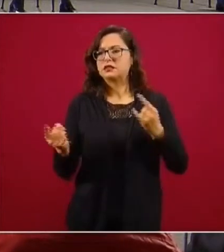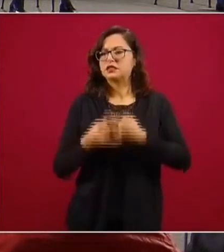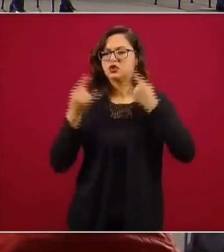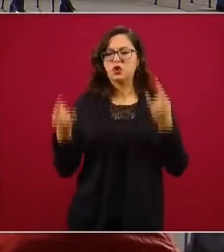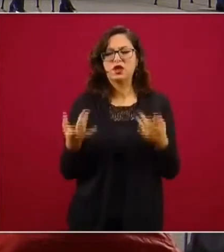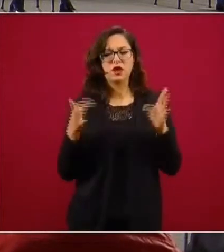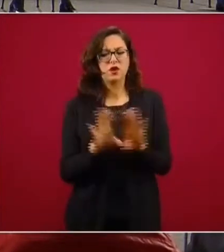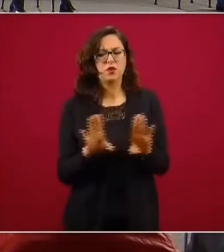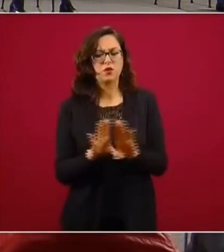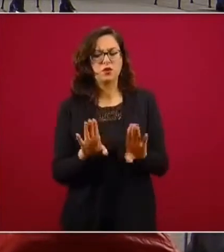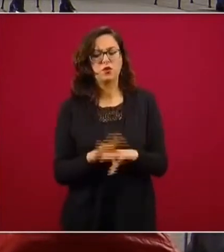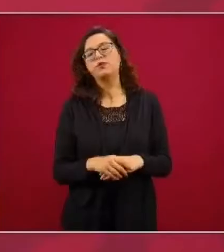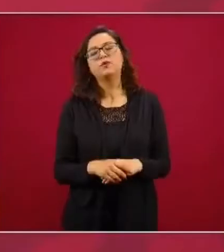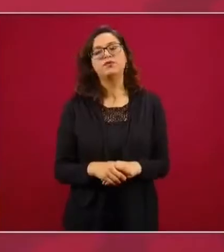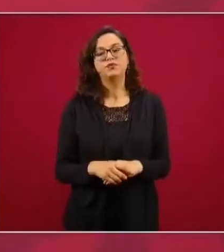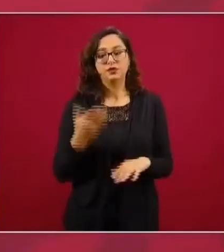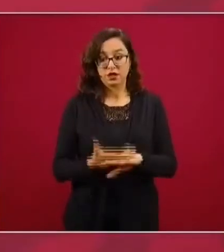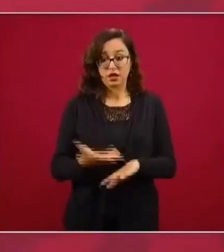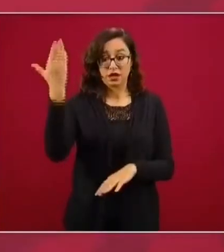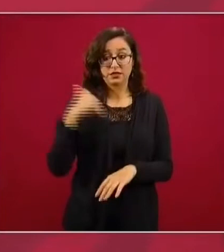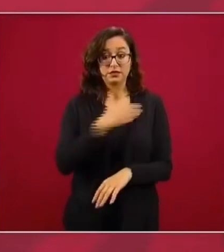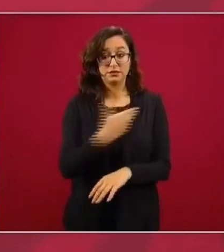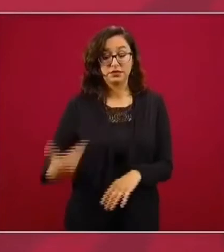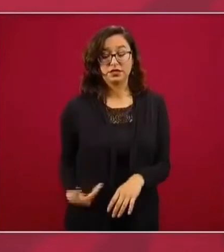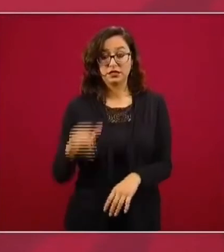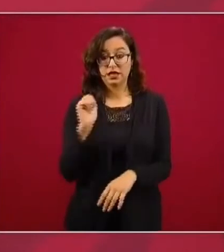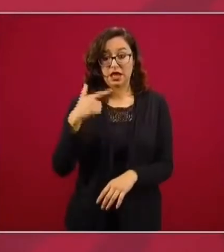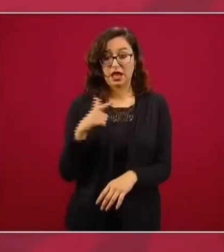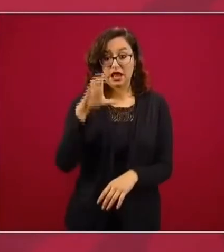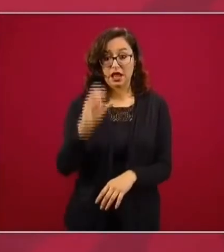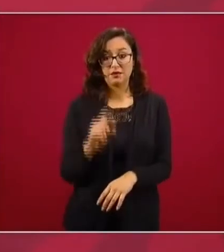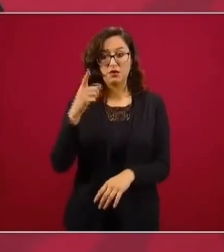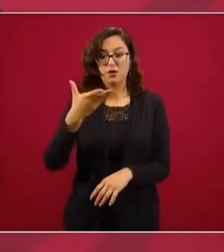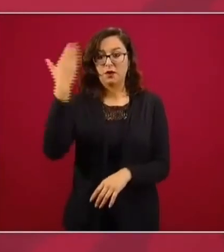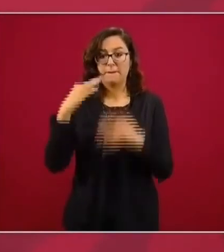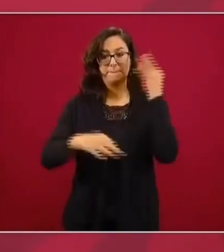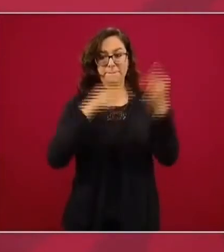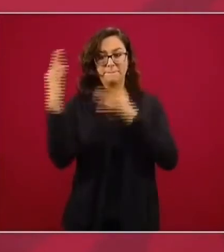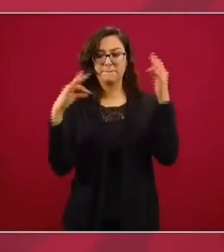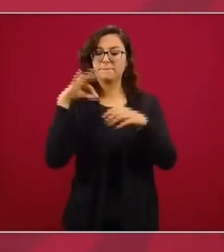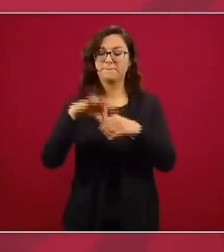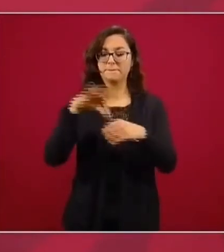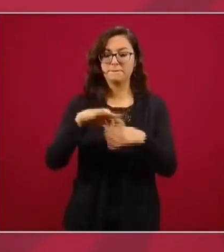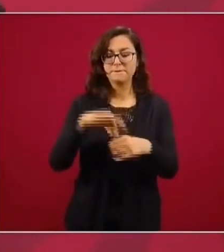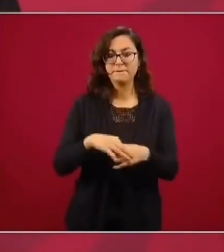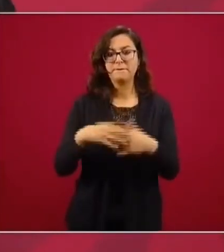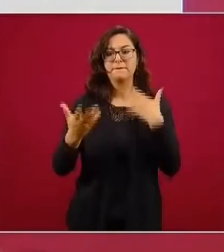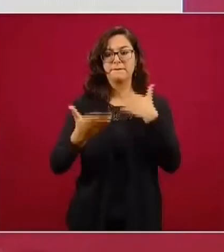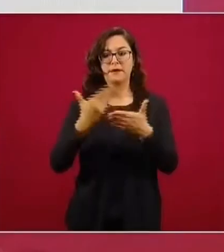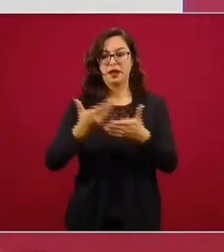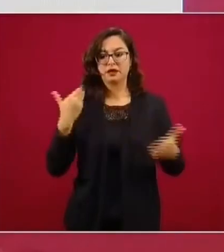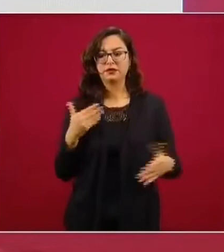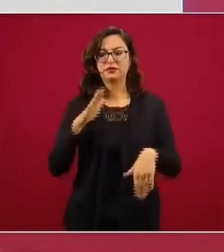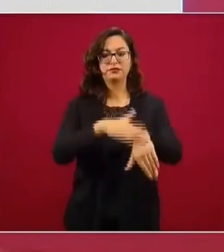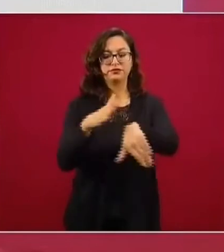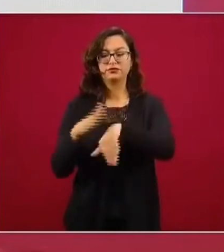viene desde que el presidente López Obrador, en un debate en campaña, dijo: voy a invitar a la ONU por primera vez en la historia a hacer